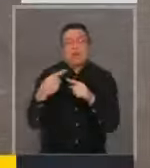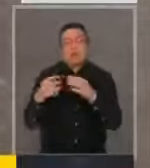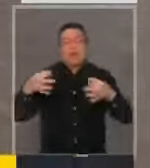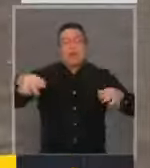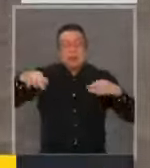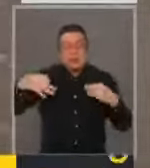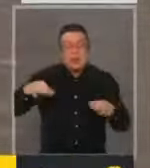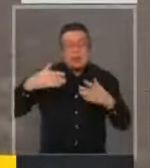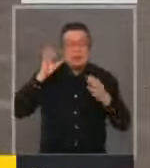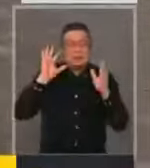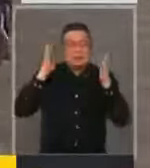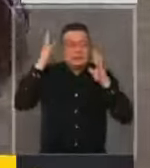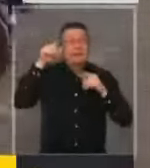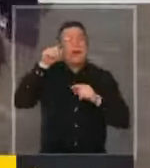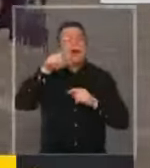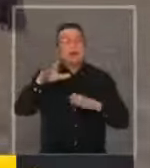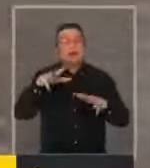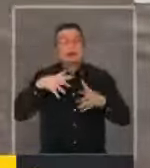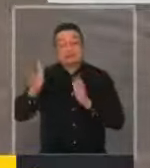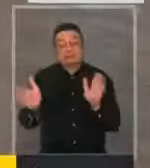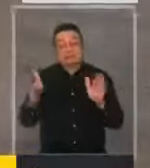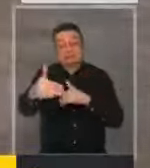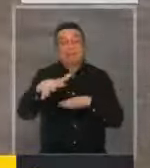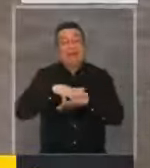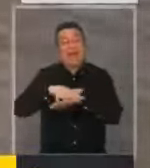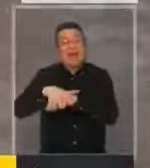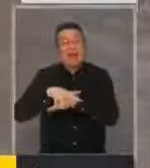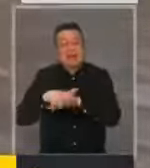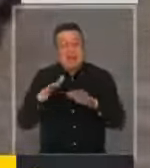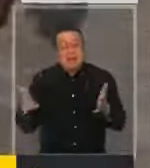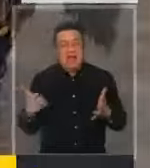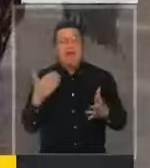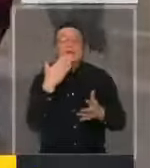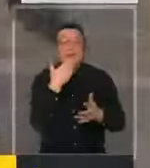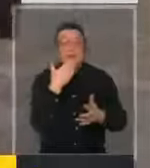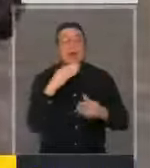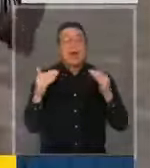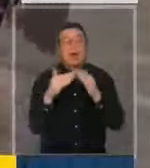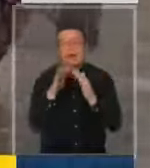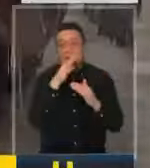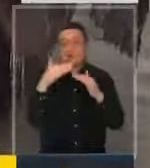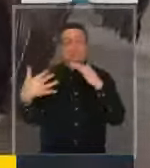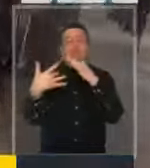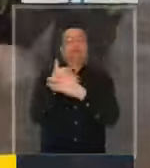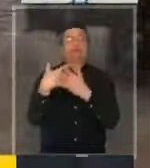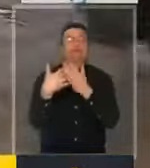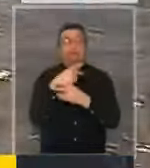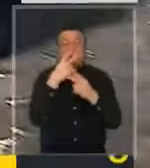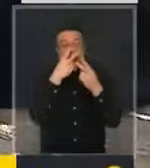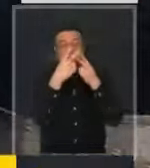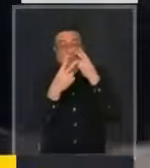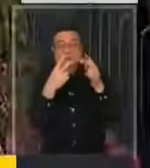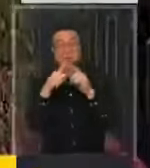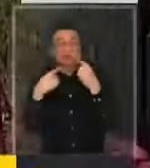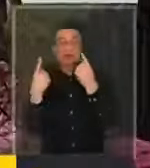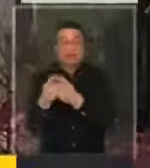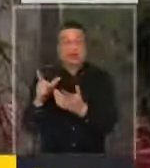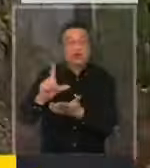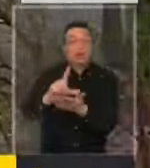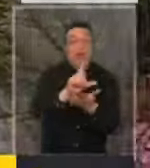sacos, casas también que han estado con han ingresado el agua dentro de la vivienda. Entonces estamos atendiendo aire nuevo y también otros lugares de la